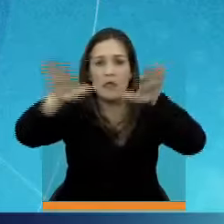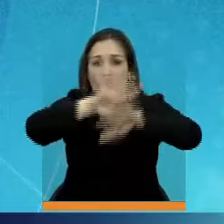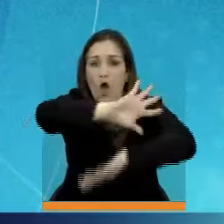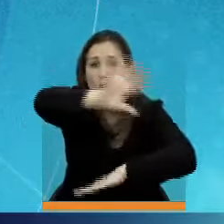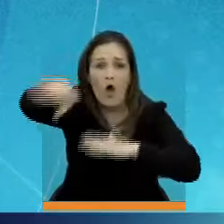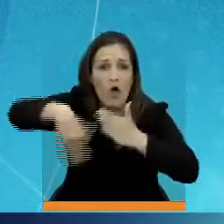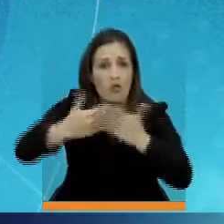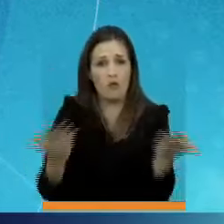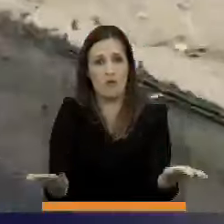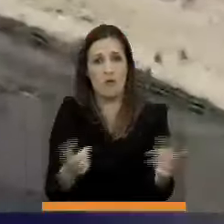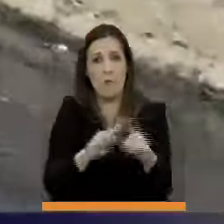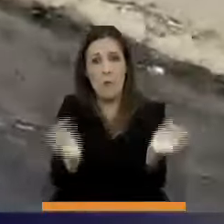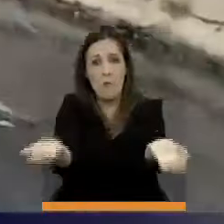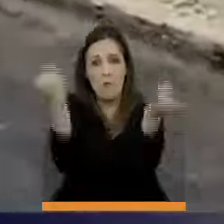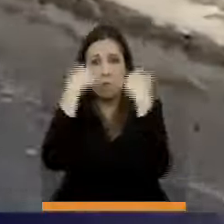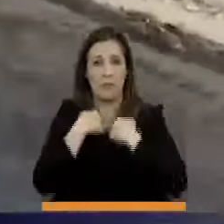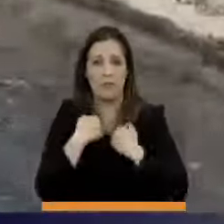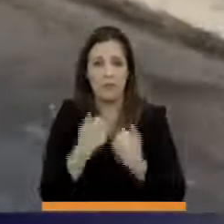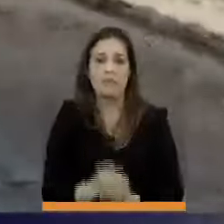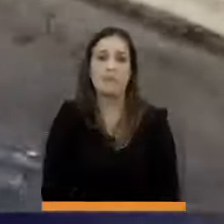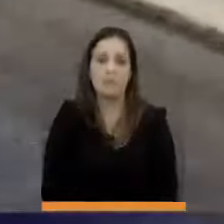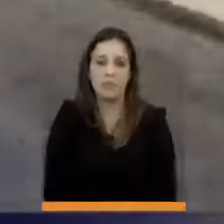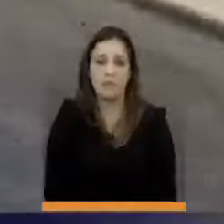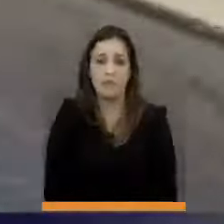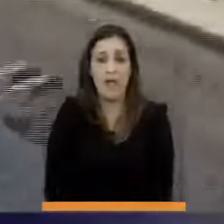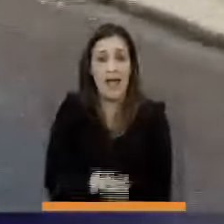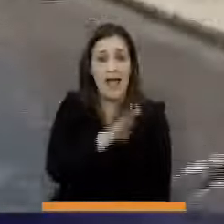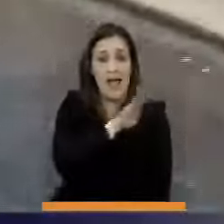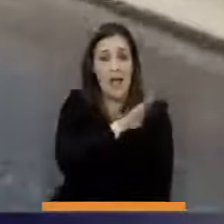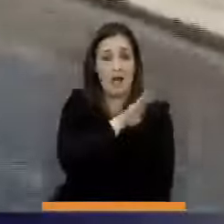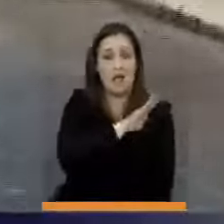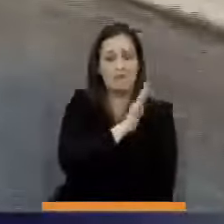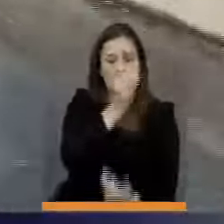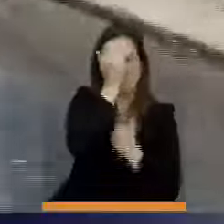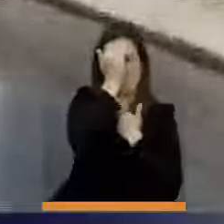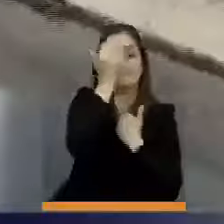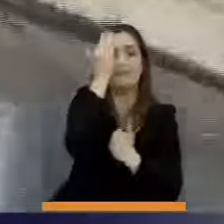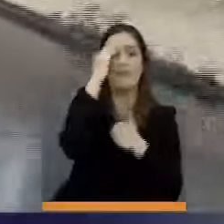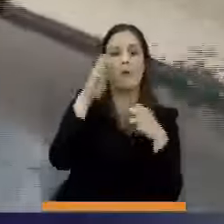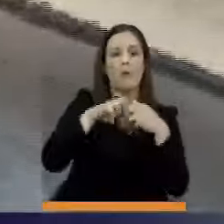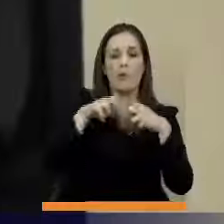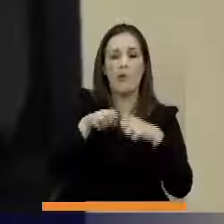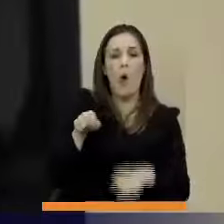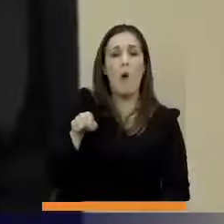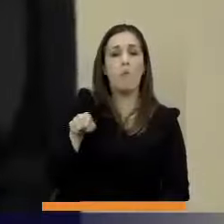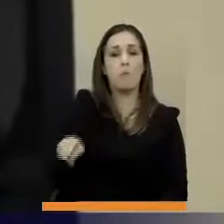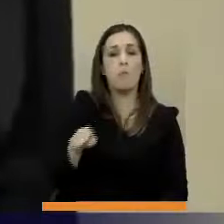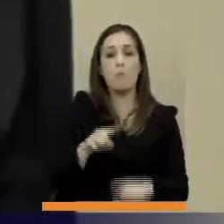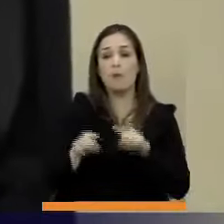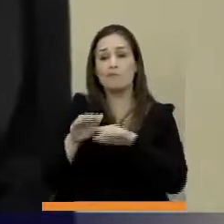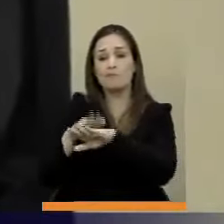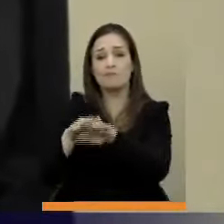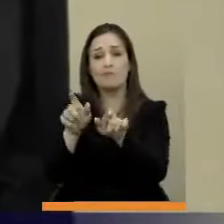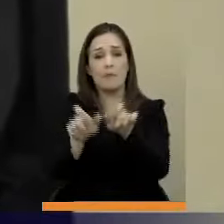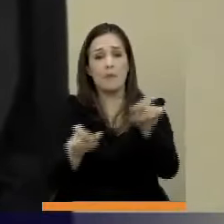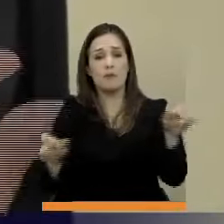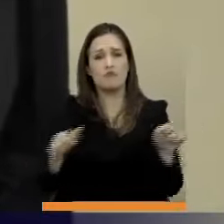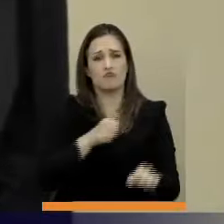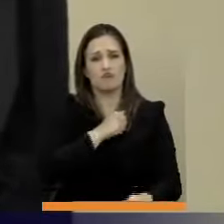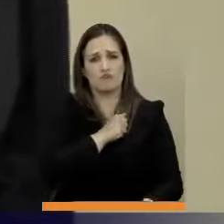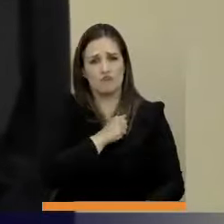pero hacen caso omiso. Pese a que el alcalde es consciente de dicha problemática, invita a los pobladores a